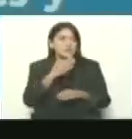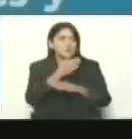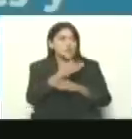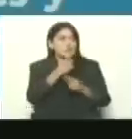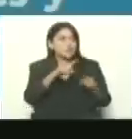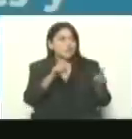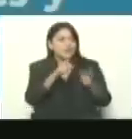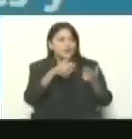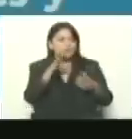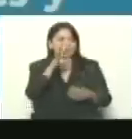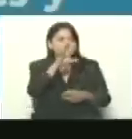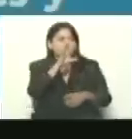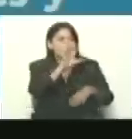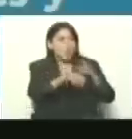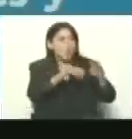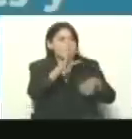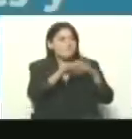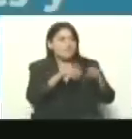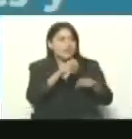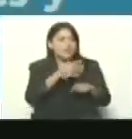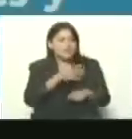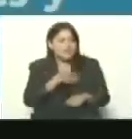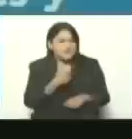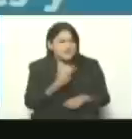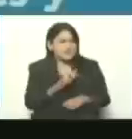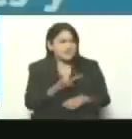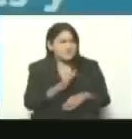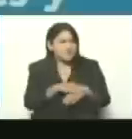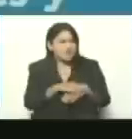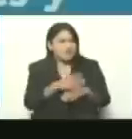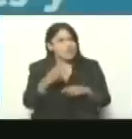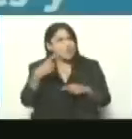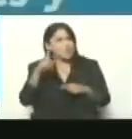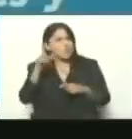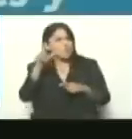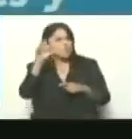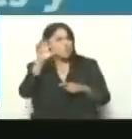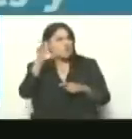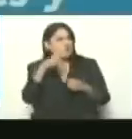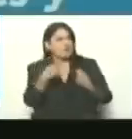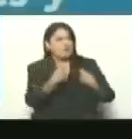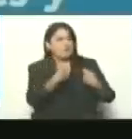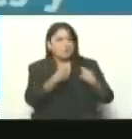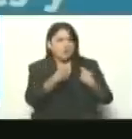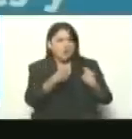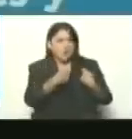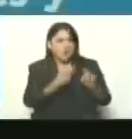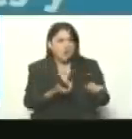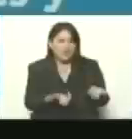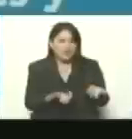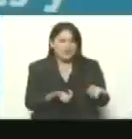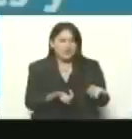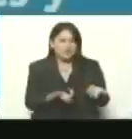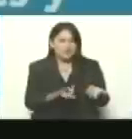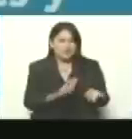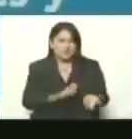quisiera y necesitar en el mundo, si necesitamos cualquier